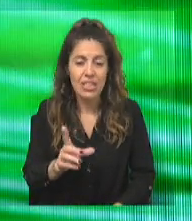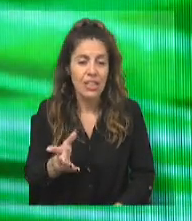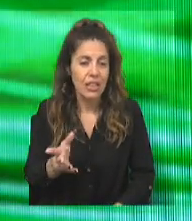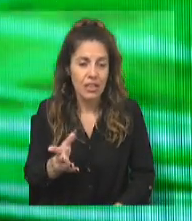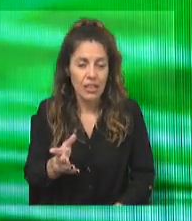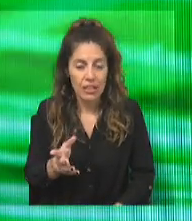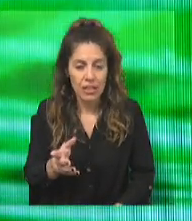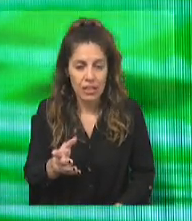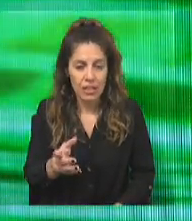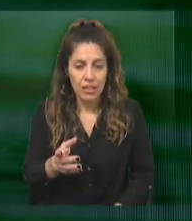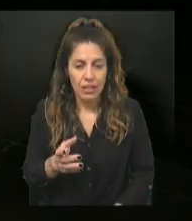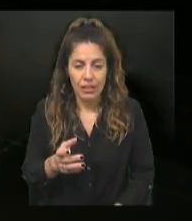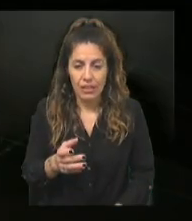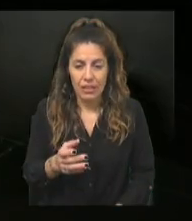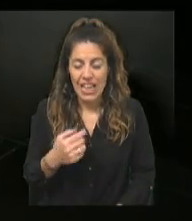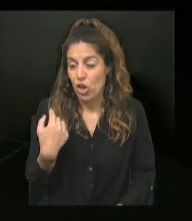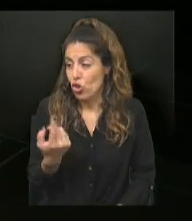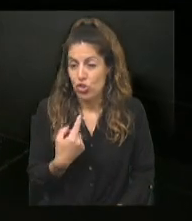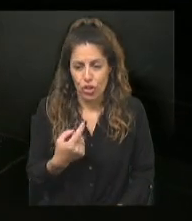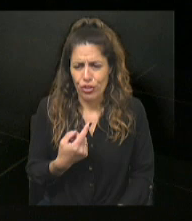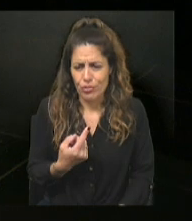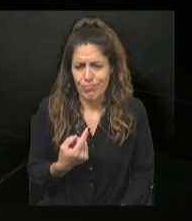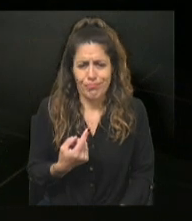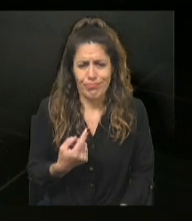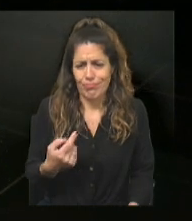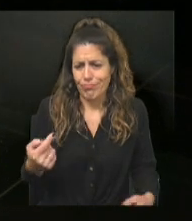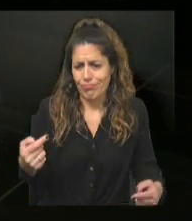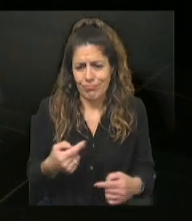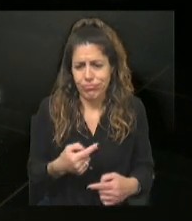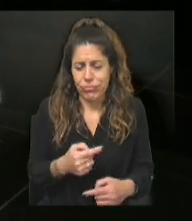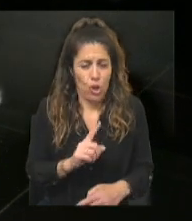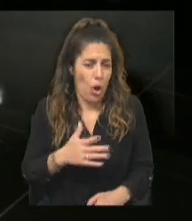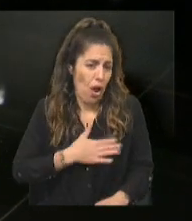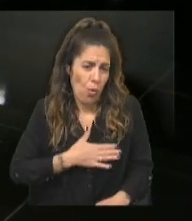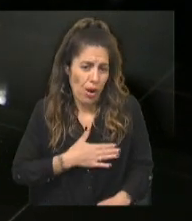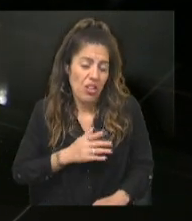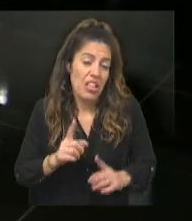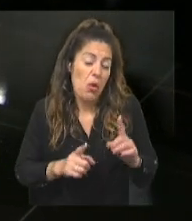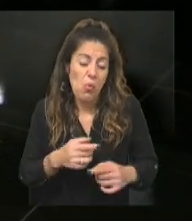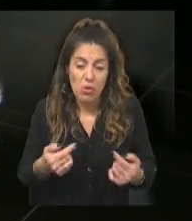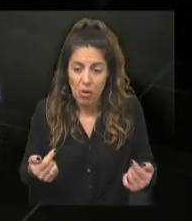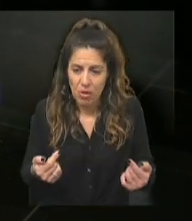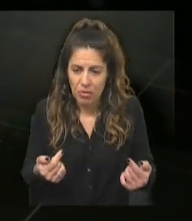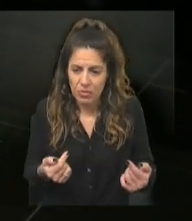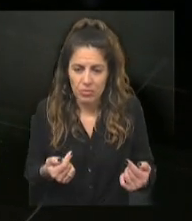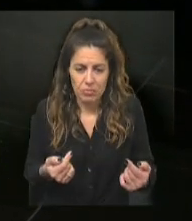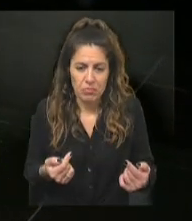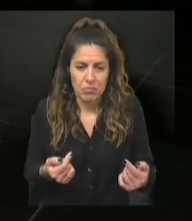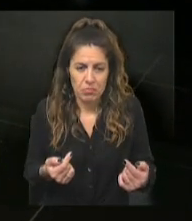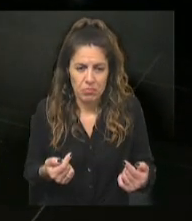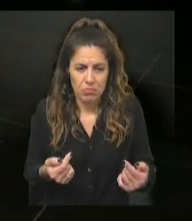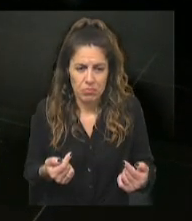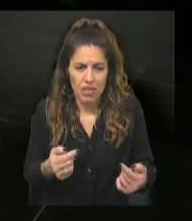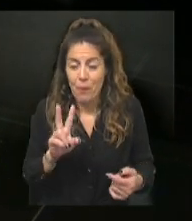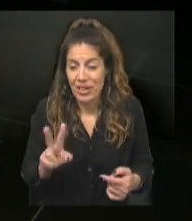y este estamos en absoluto desacuerdo y Bueno hay algunos por ahí este